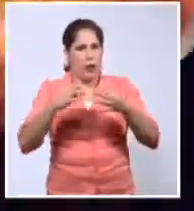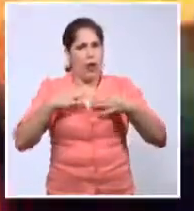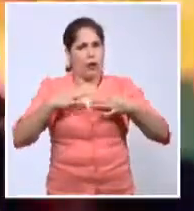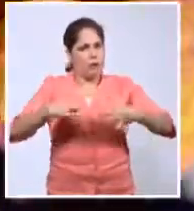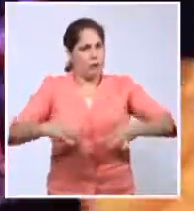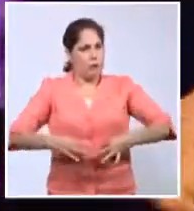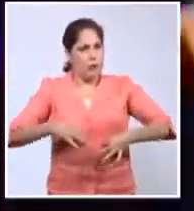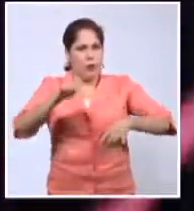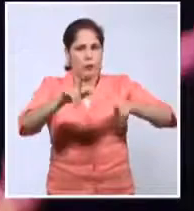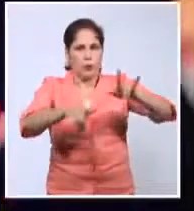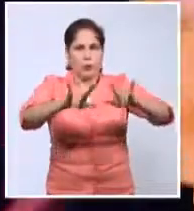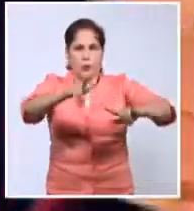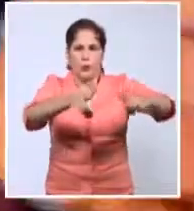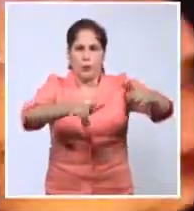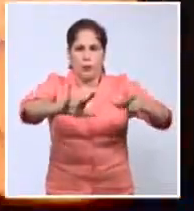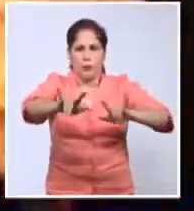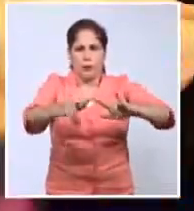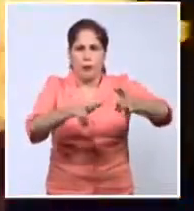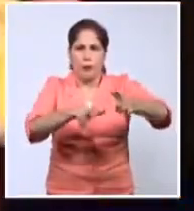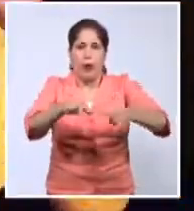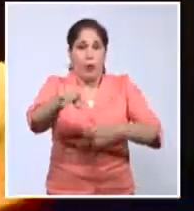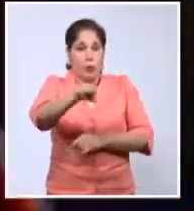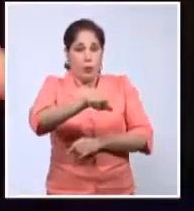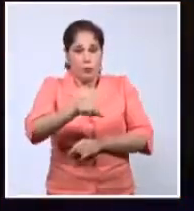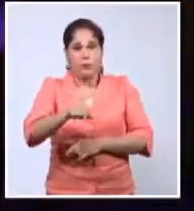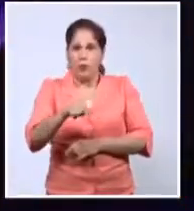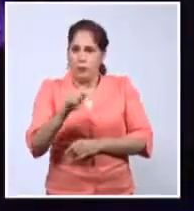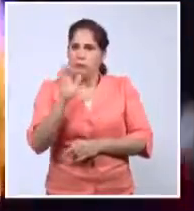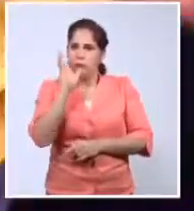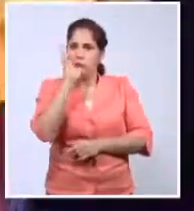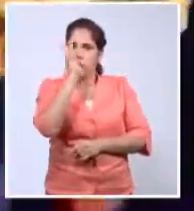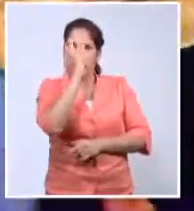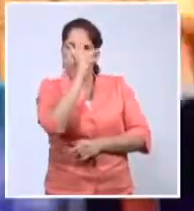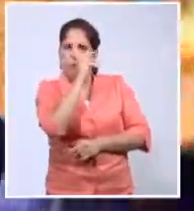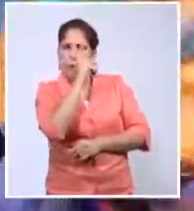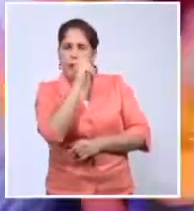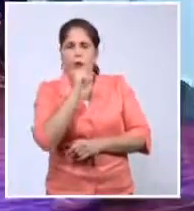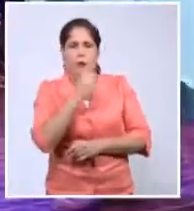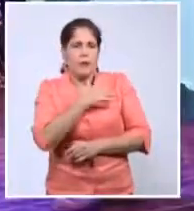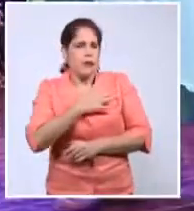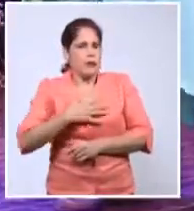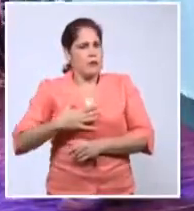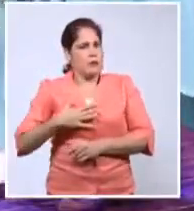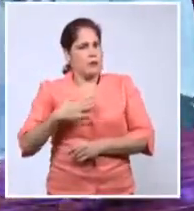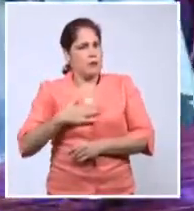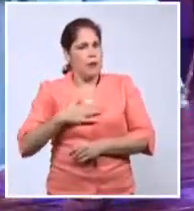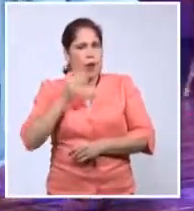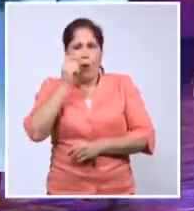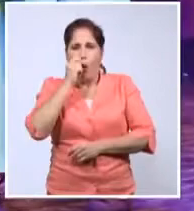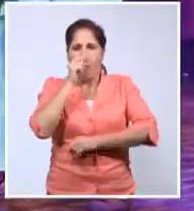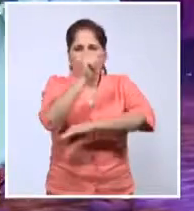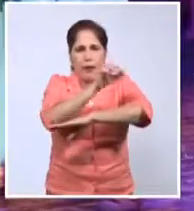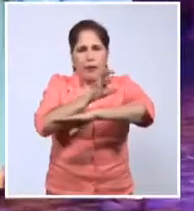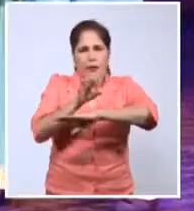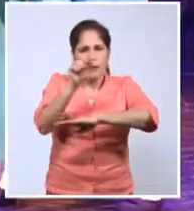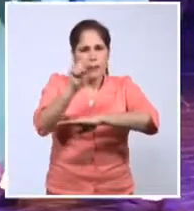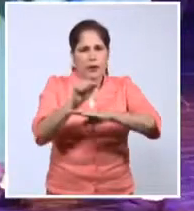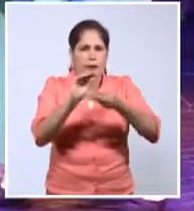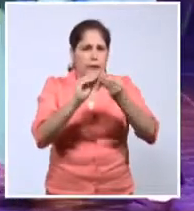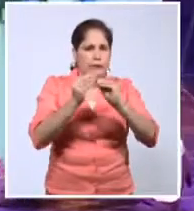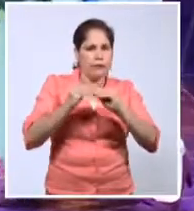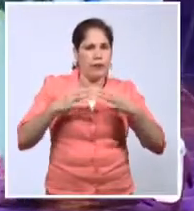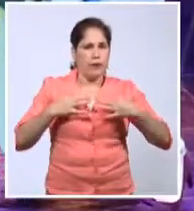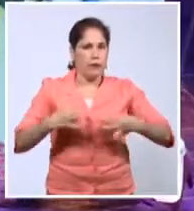y escenografía vuelve a cautivar al público por el acabado perfecto y extremada sensibilidad con la que su diseñador, Senén Calero, concibe